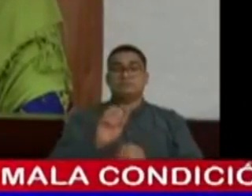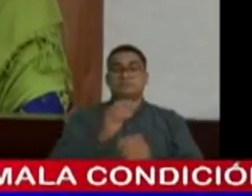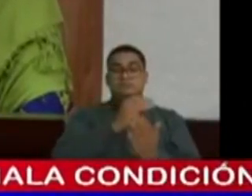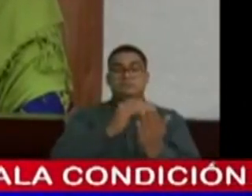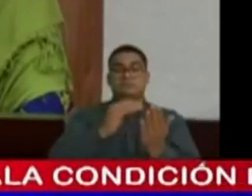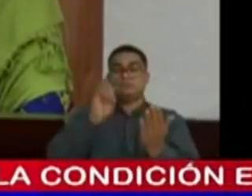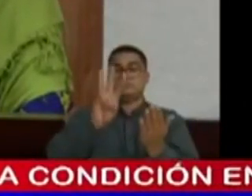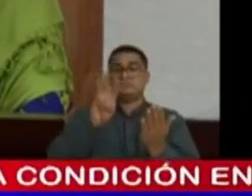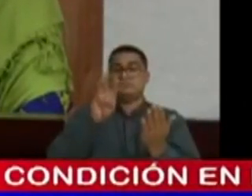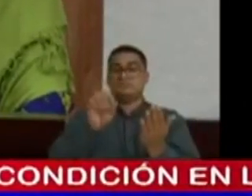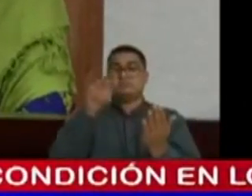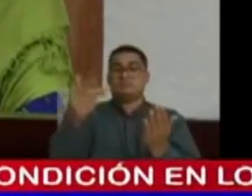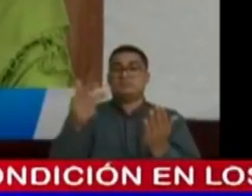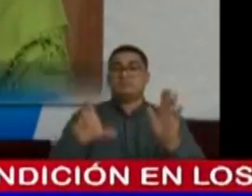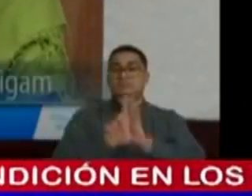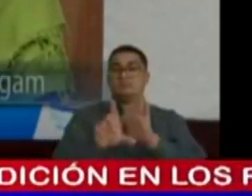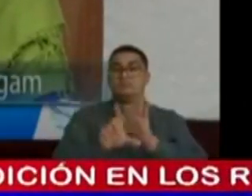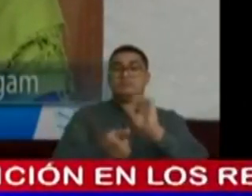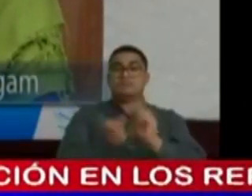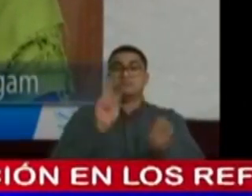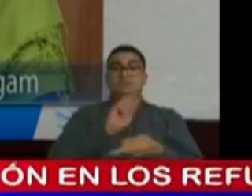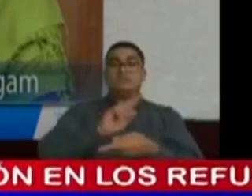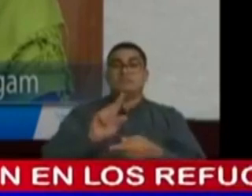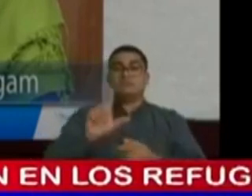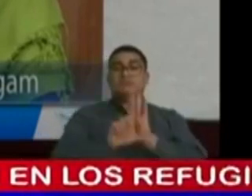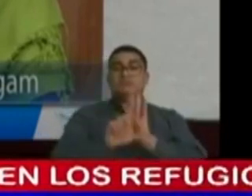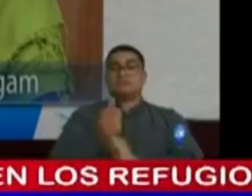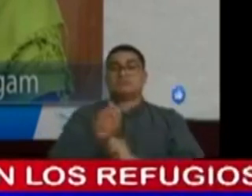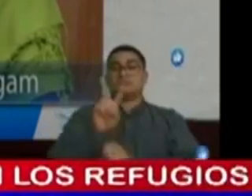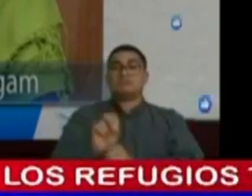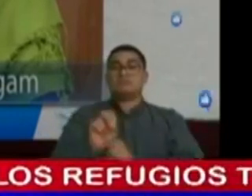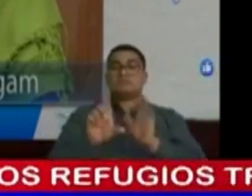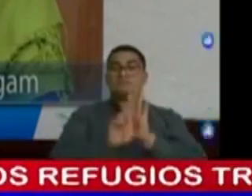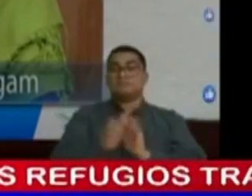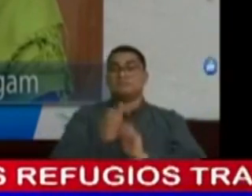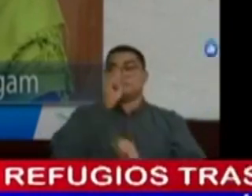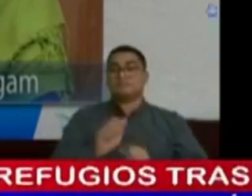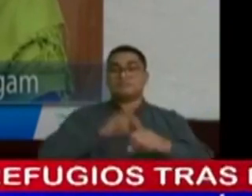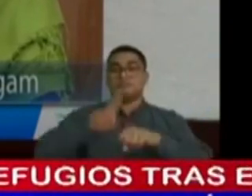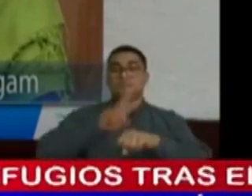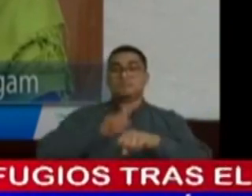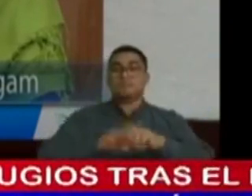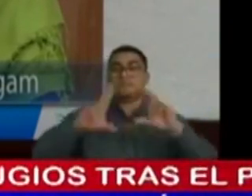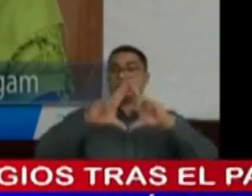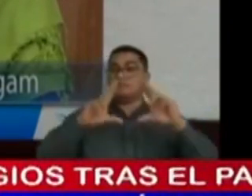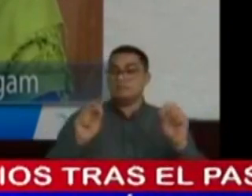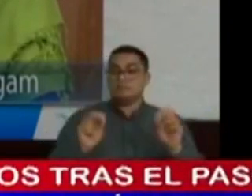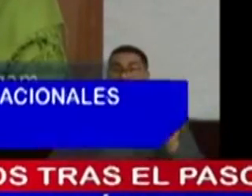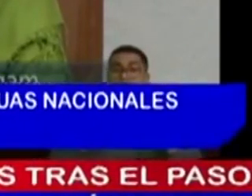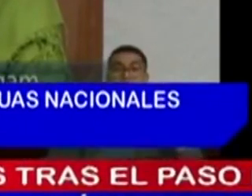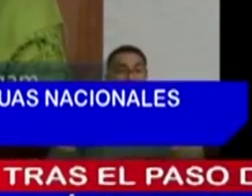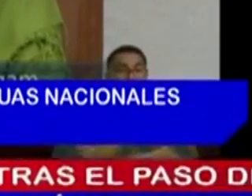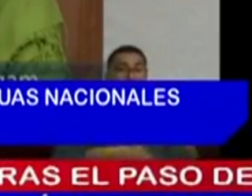reforma a la ley número 620, Ley General de Aguas Nacionales y de creación del